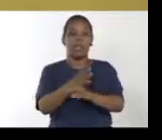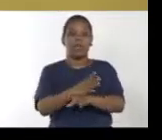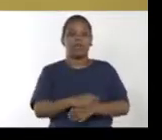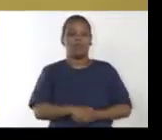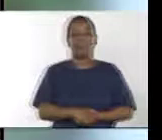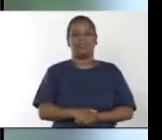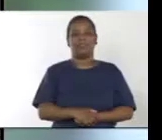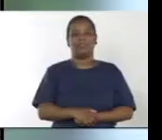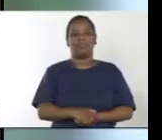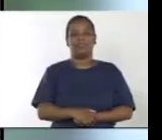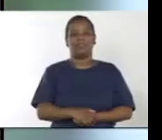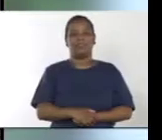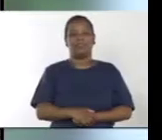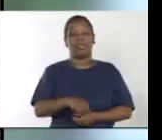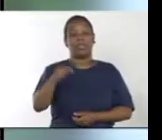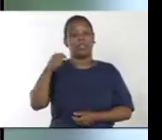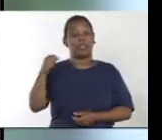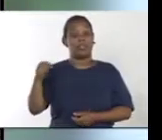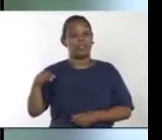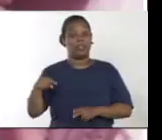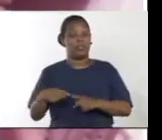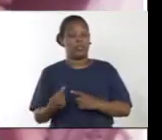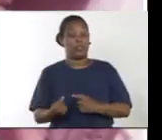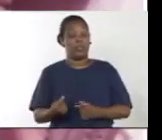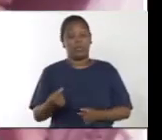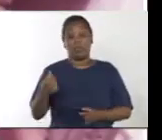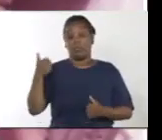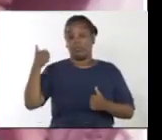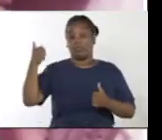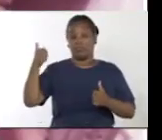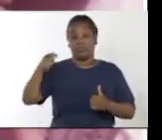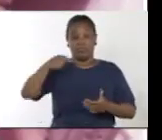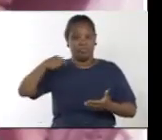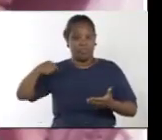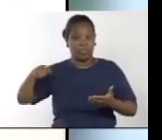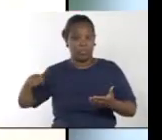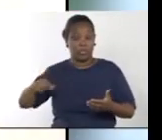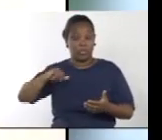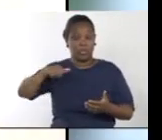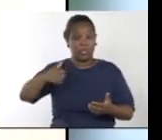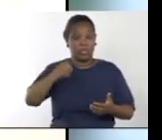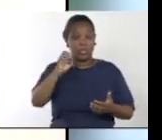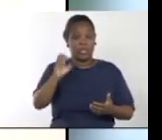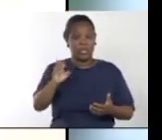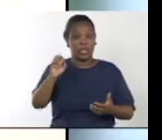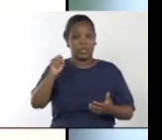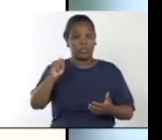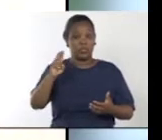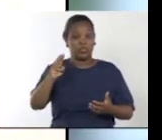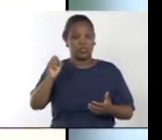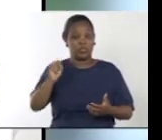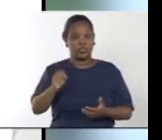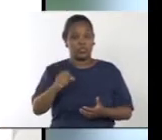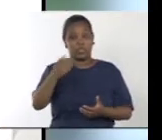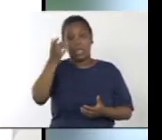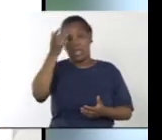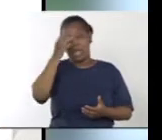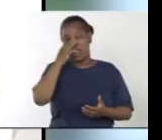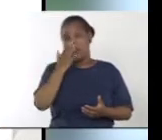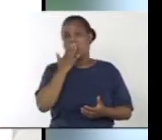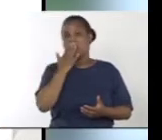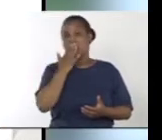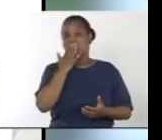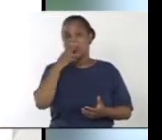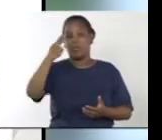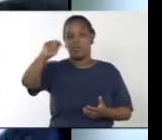Blancos. Escrita por el destacado poeta Jesús Horta Ruiz, el indio naborí.